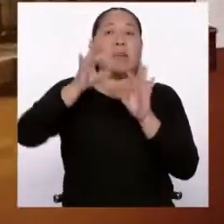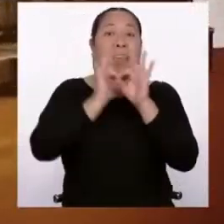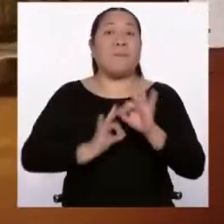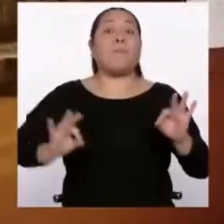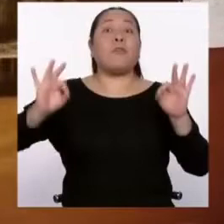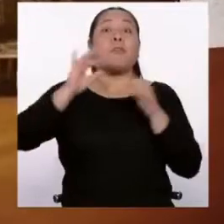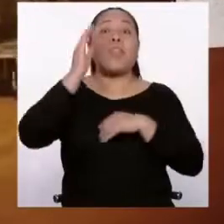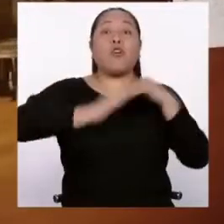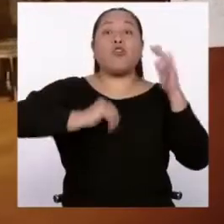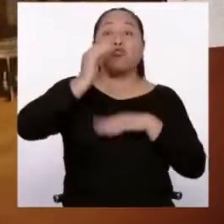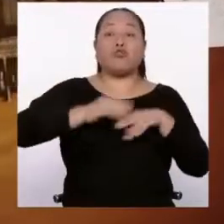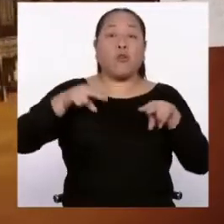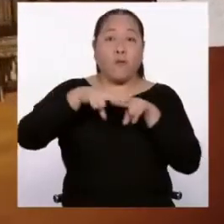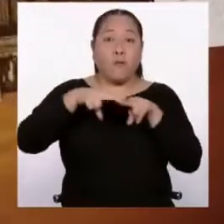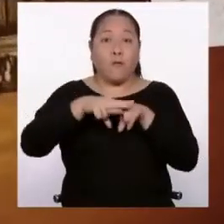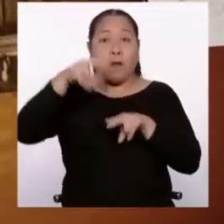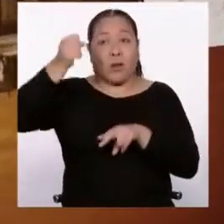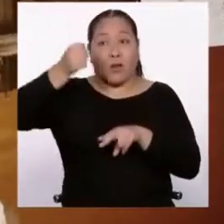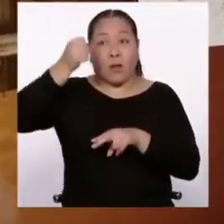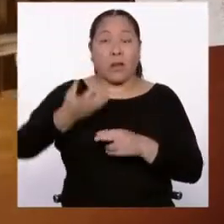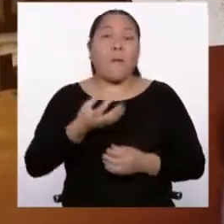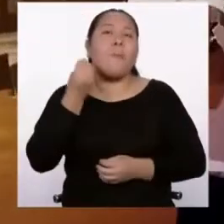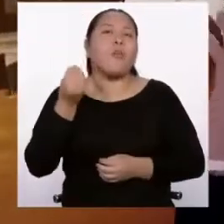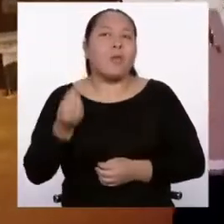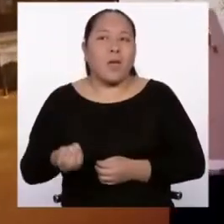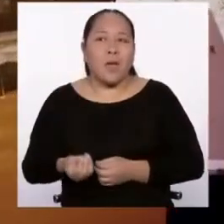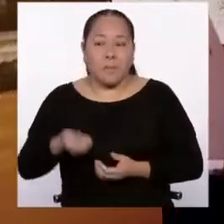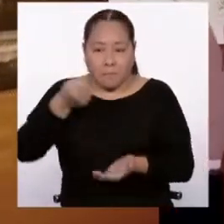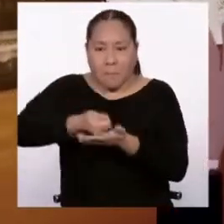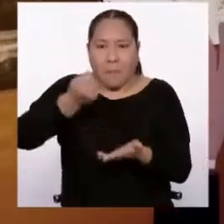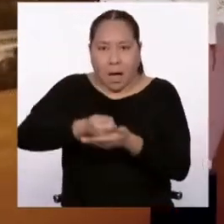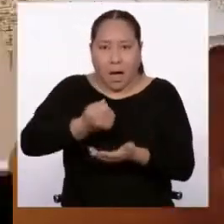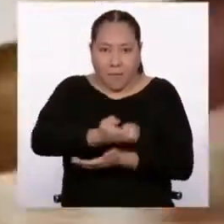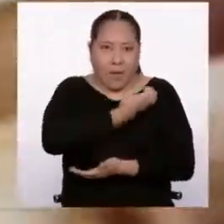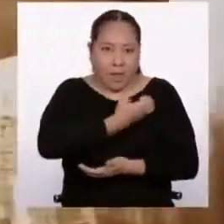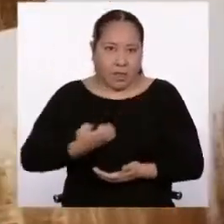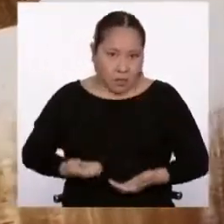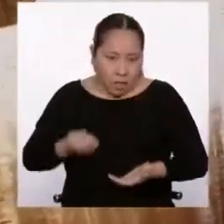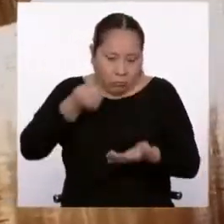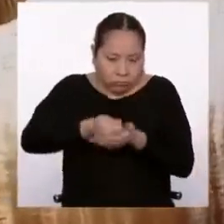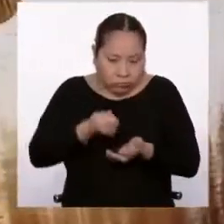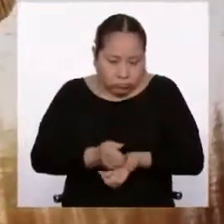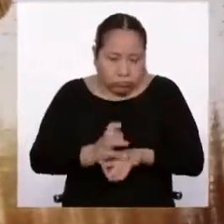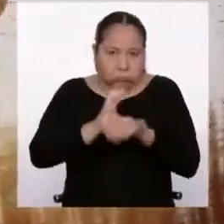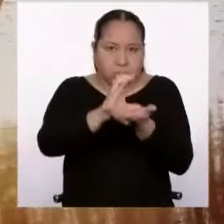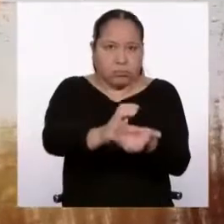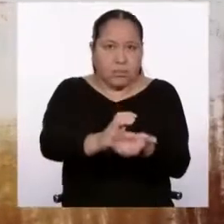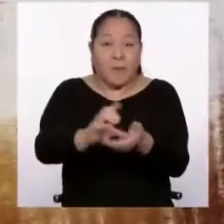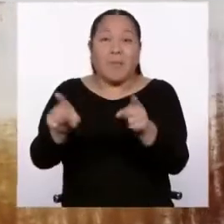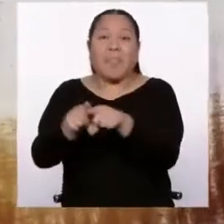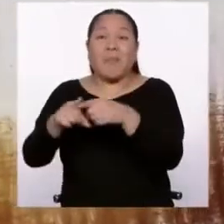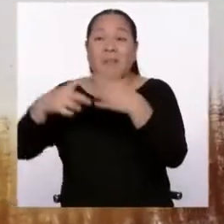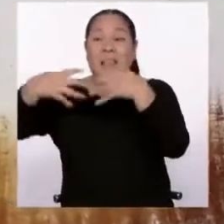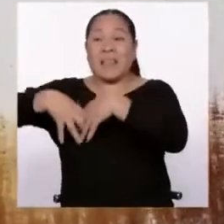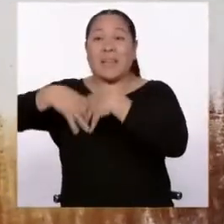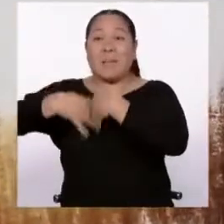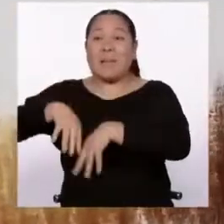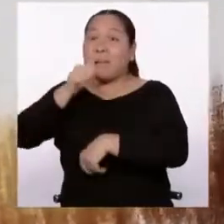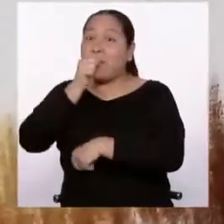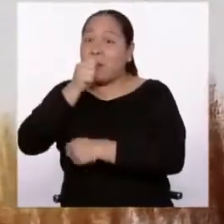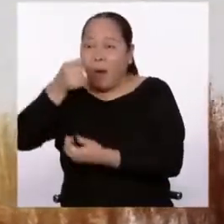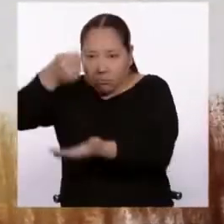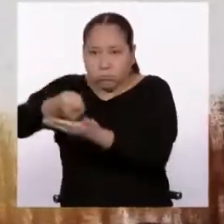ferrocarriles. En primer lugar, debido a la inversión del gobierno, y en segundo lugar, a la inversión privada. De los